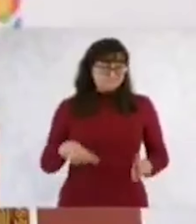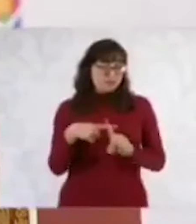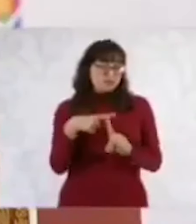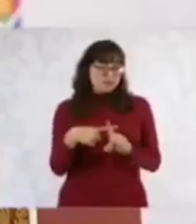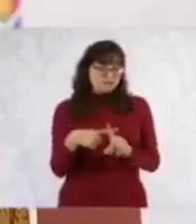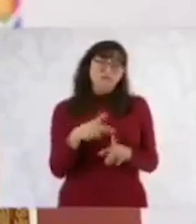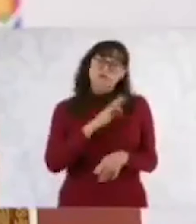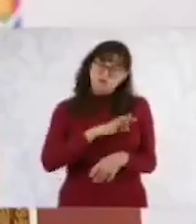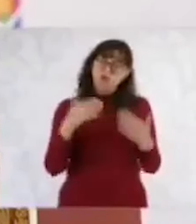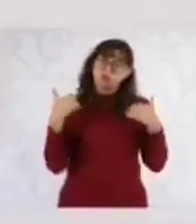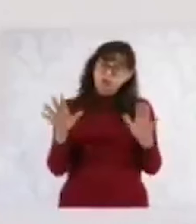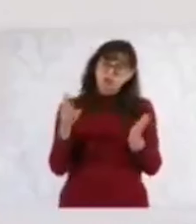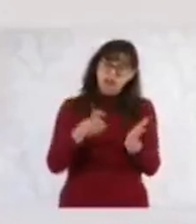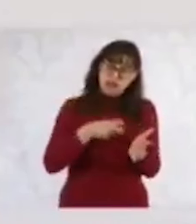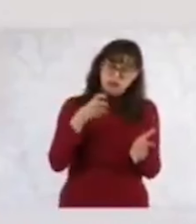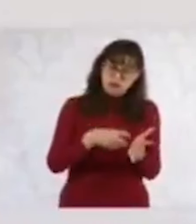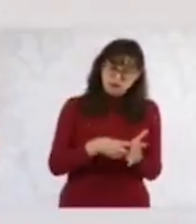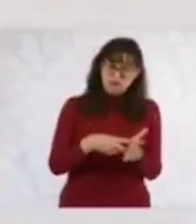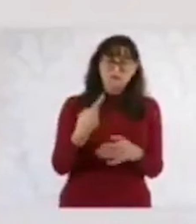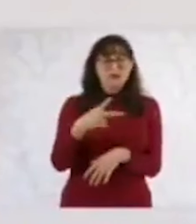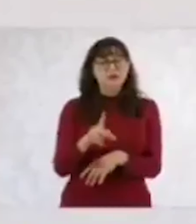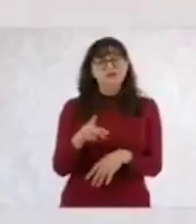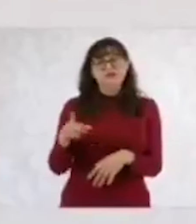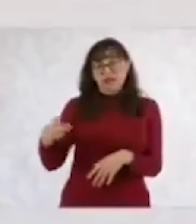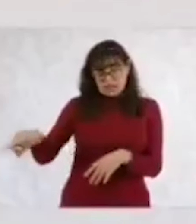gobierno, de que quien más paga más reciba.